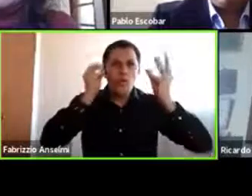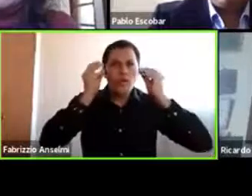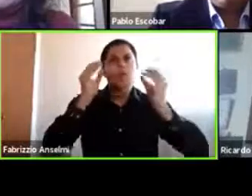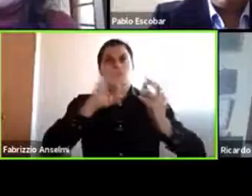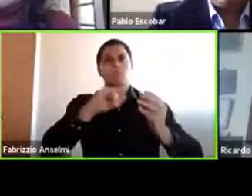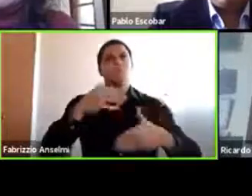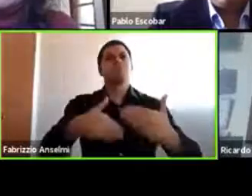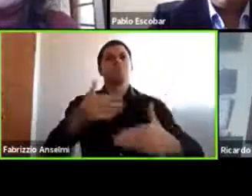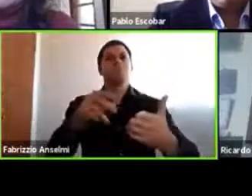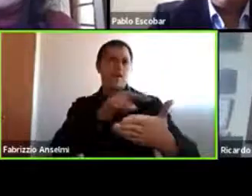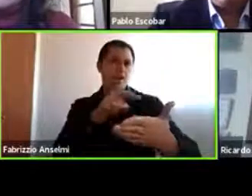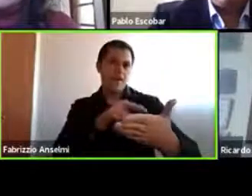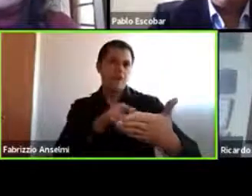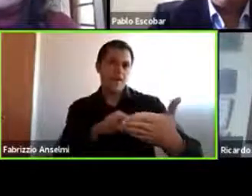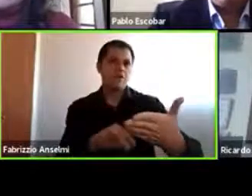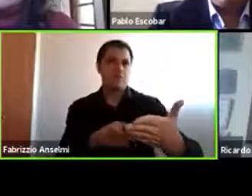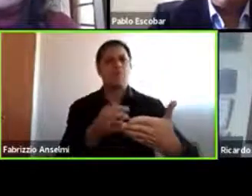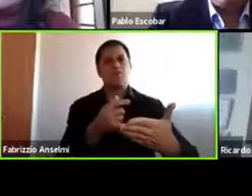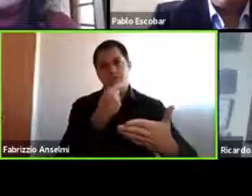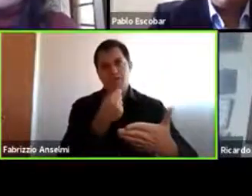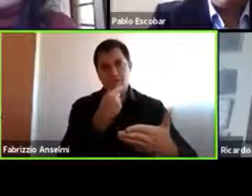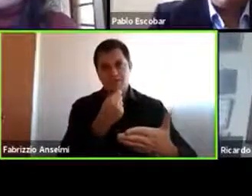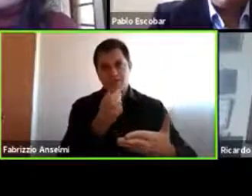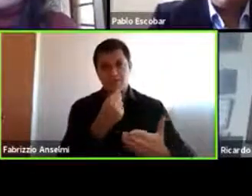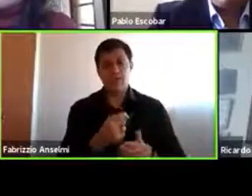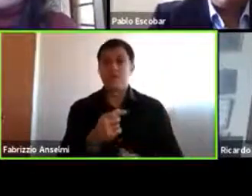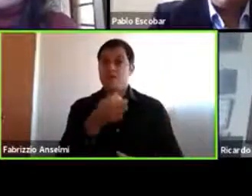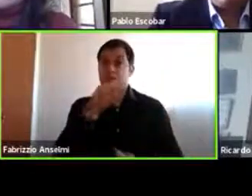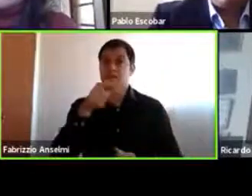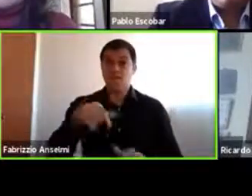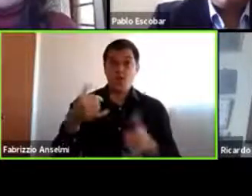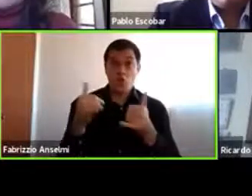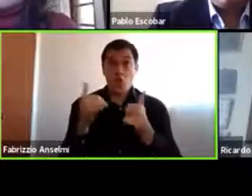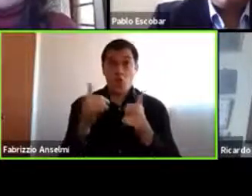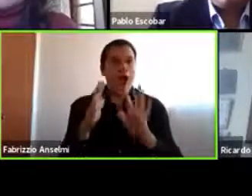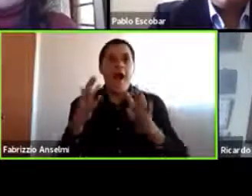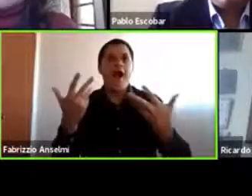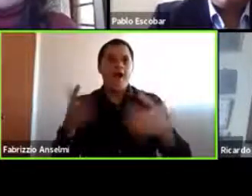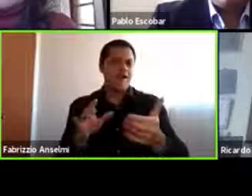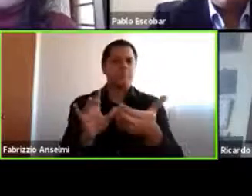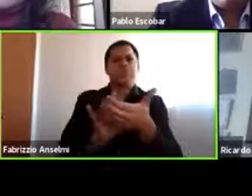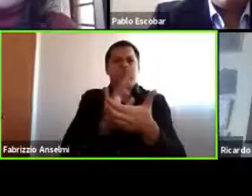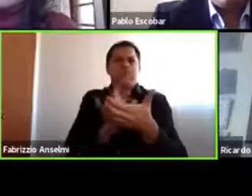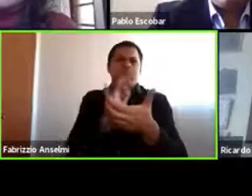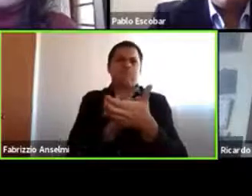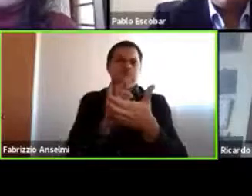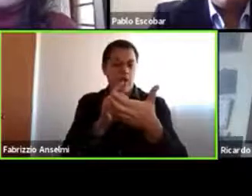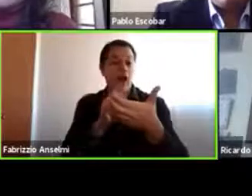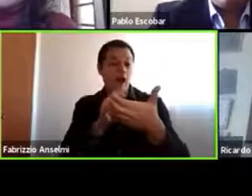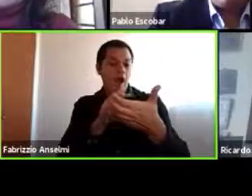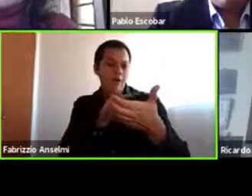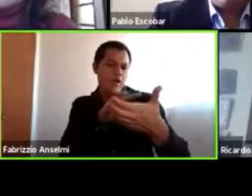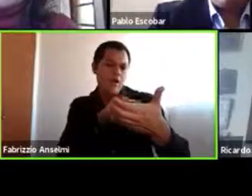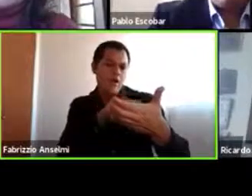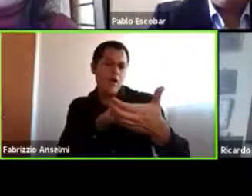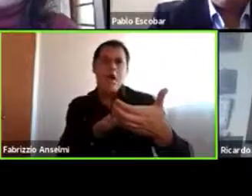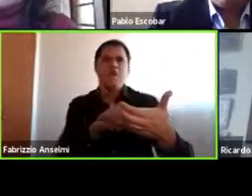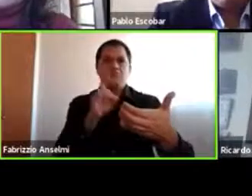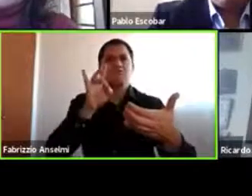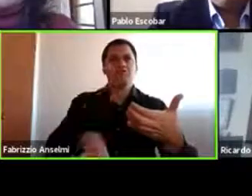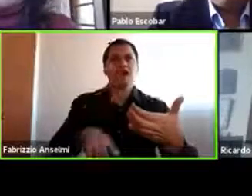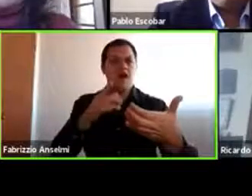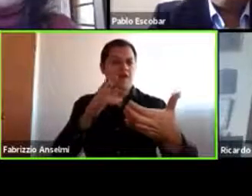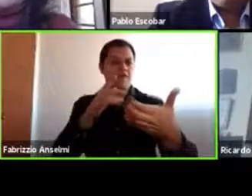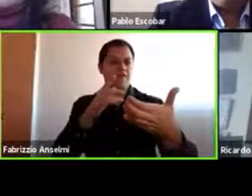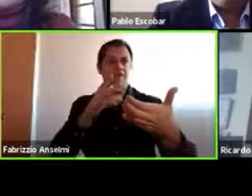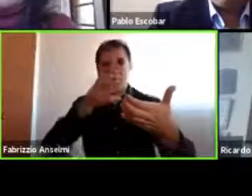también moderar las expectativas, no va a sacar a niños lectores comprendiendo leer. No es ese el propósito del juego. El propósito de este